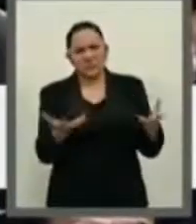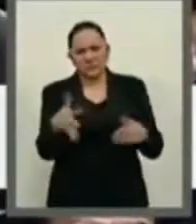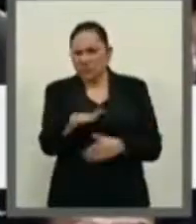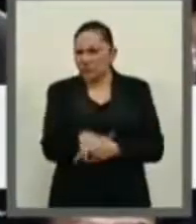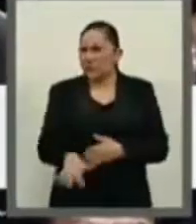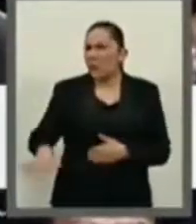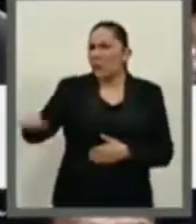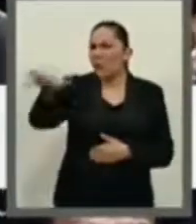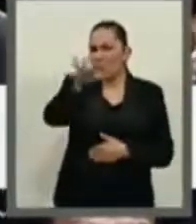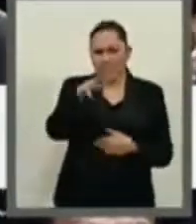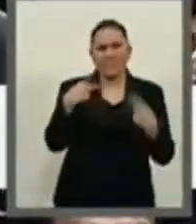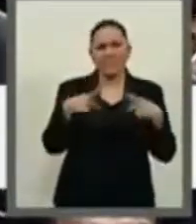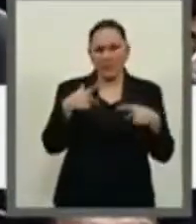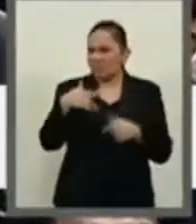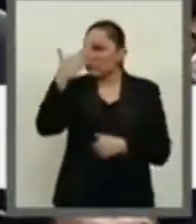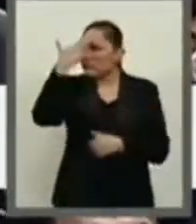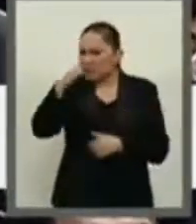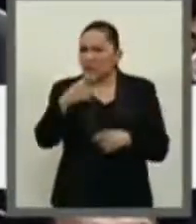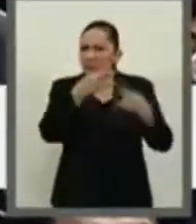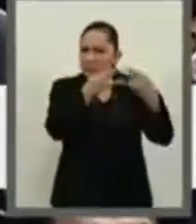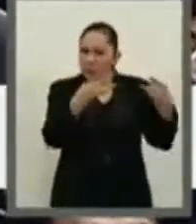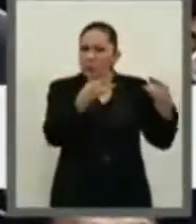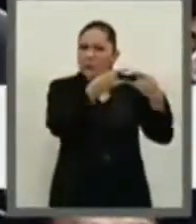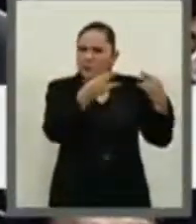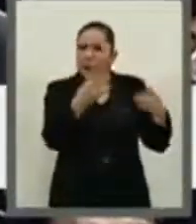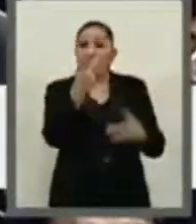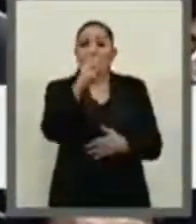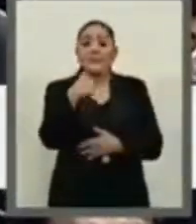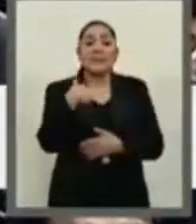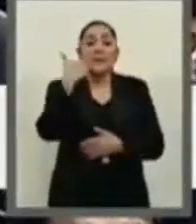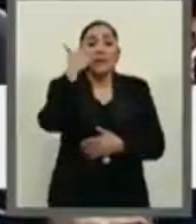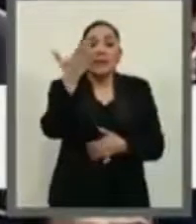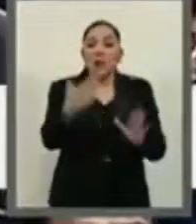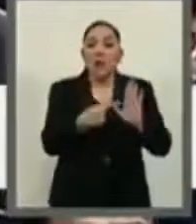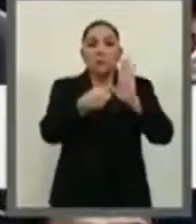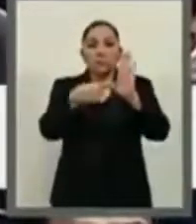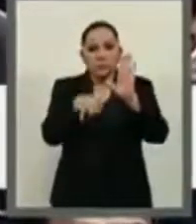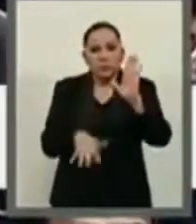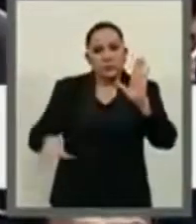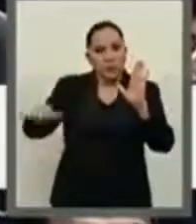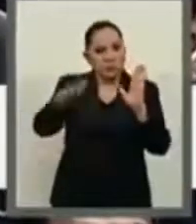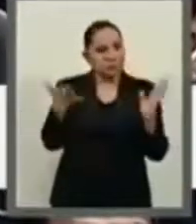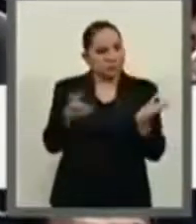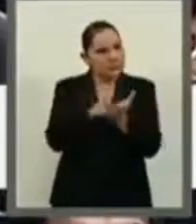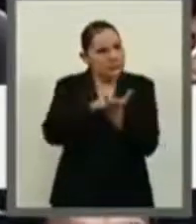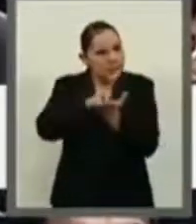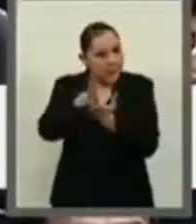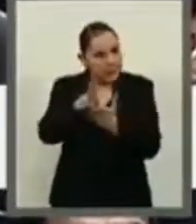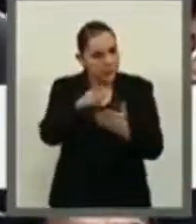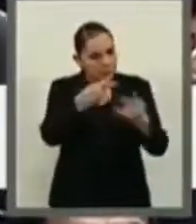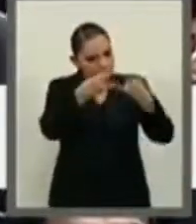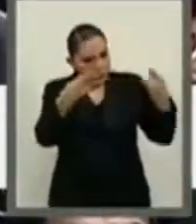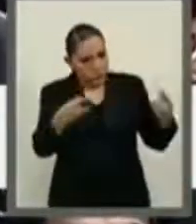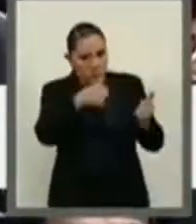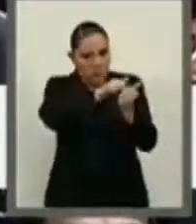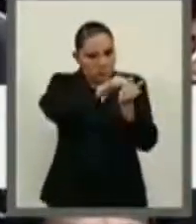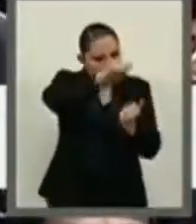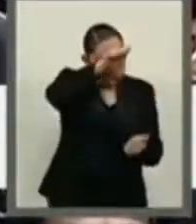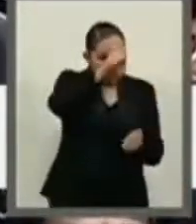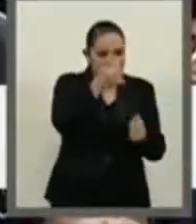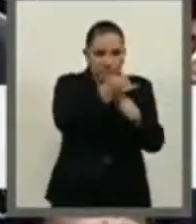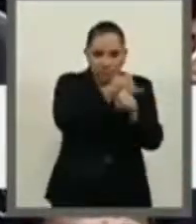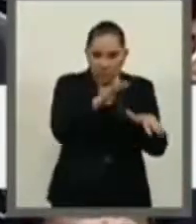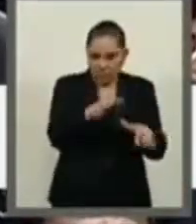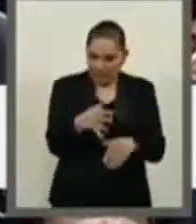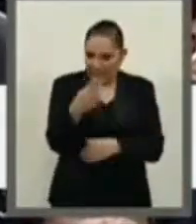existe, pero se requiere reconocer el derecho a ella. Y así debe hacerse la